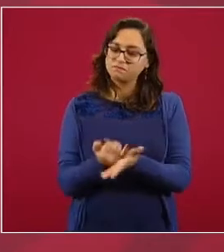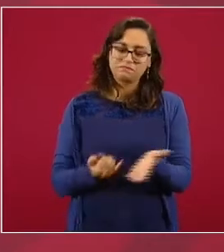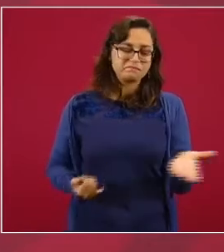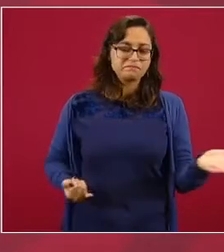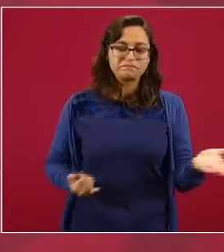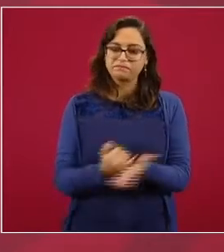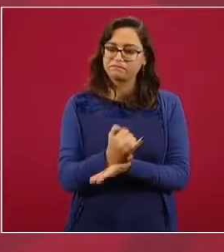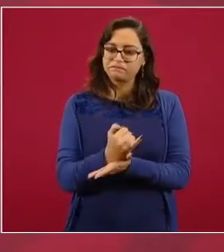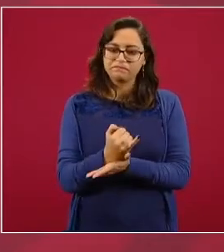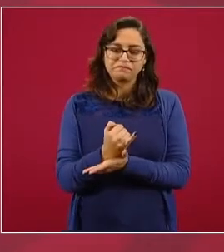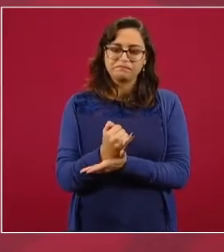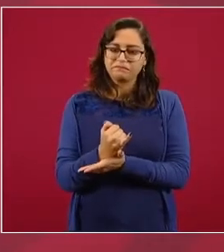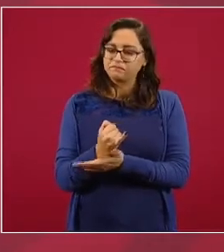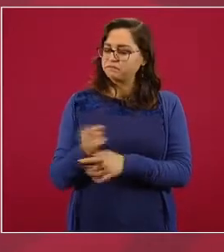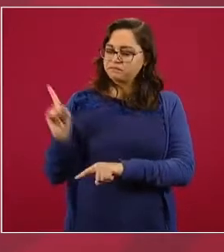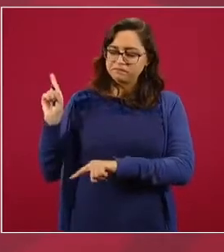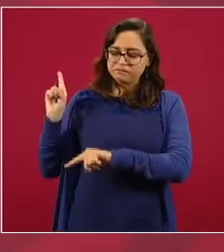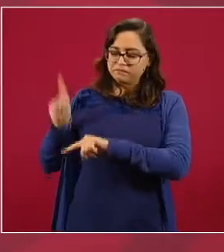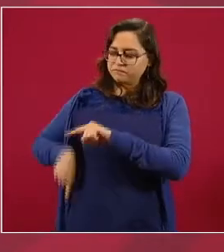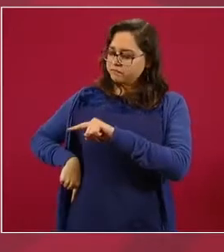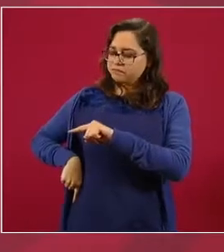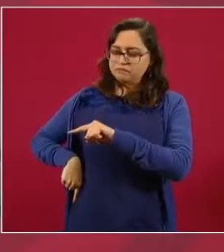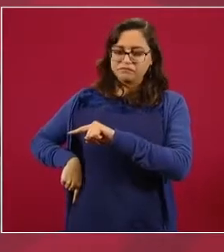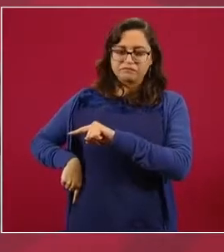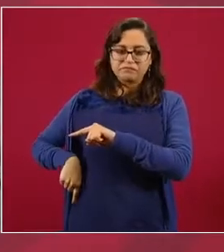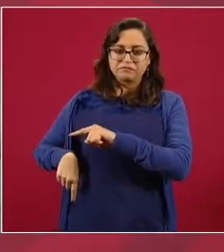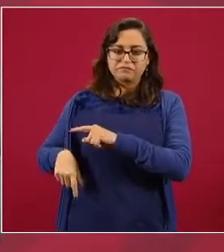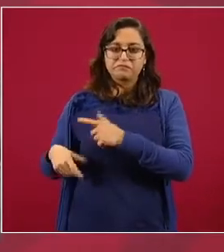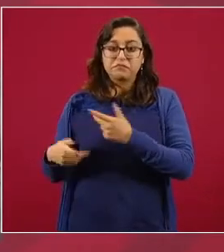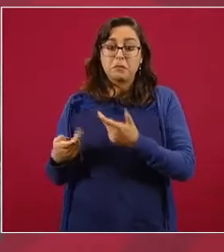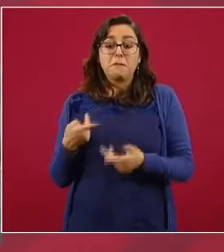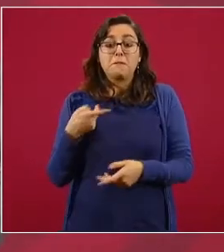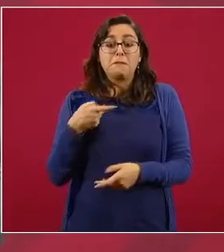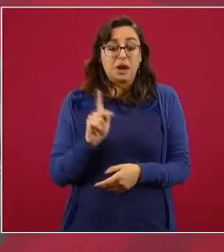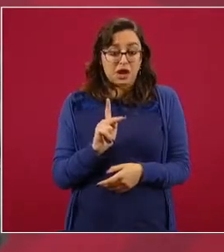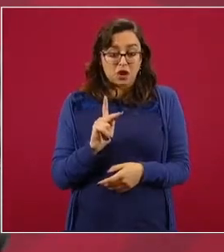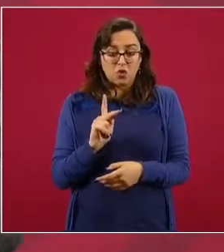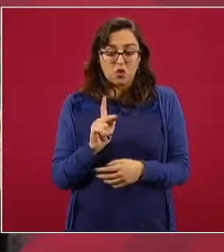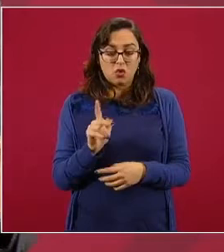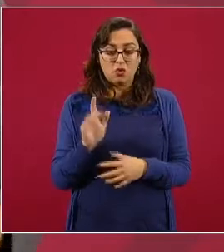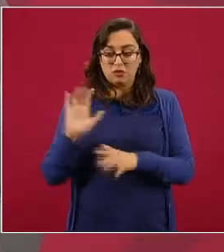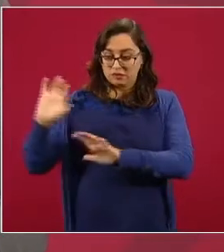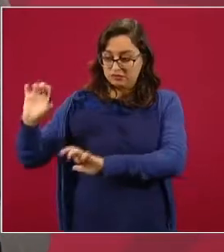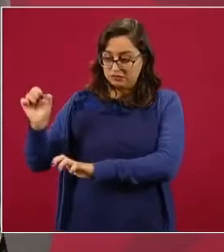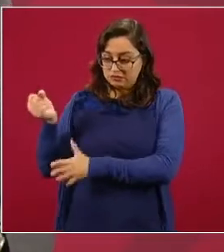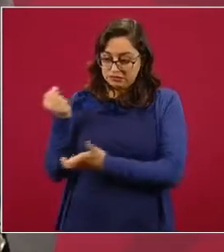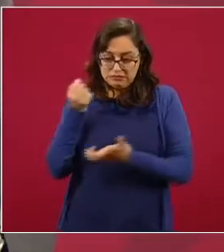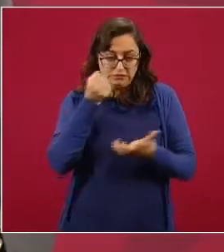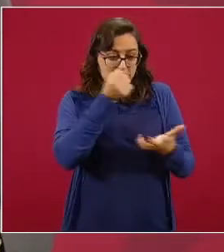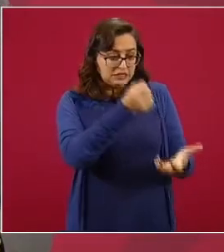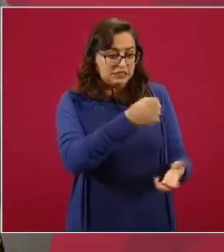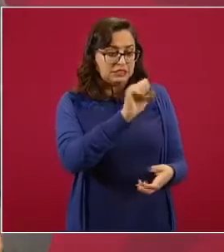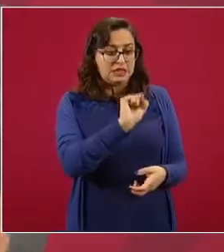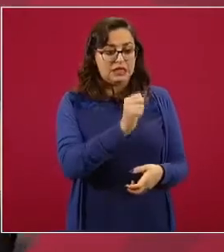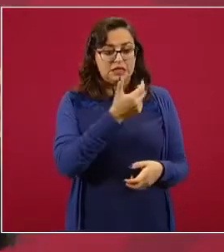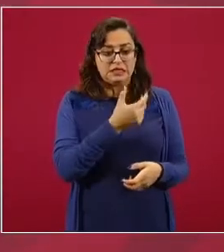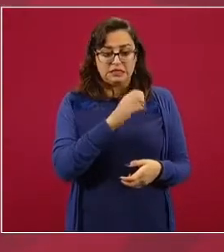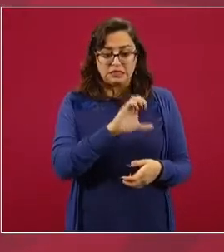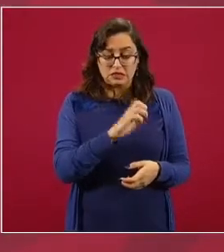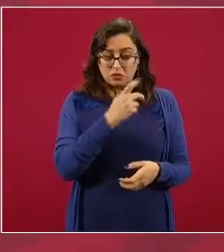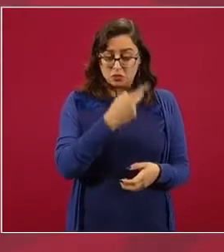optó para desaparecerlos y que la Secretaría de Hacienda